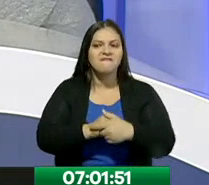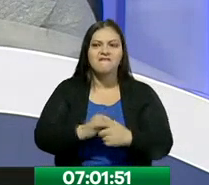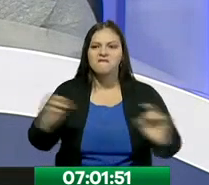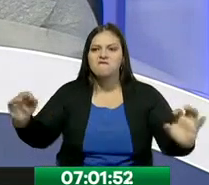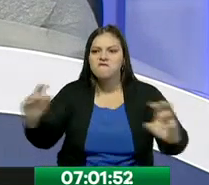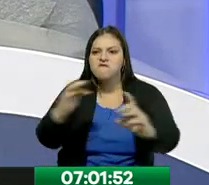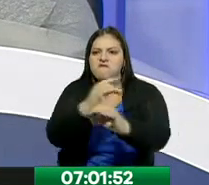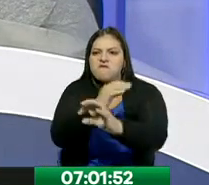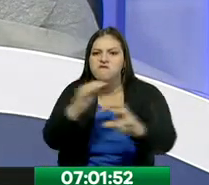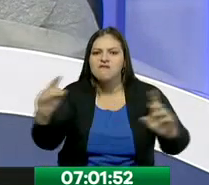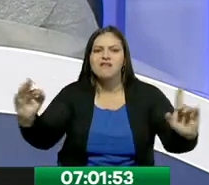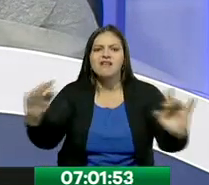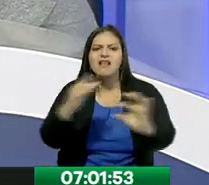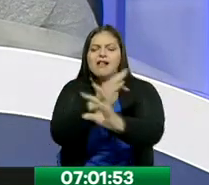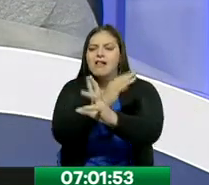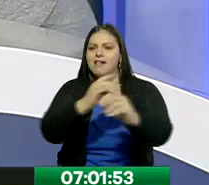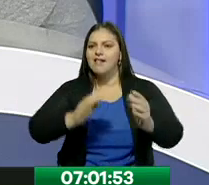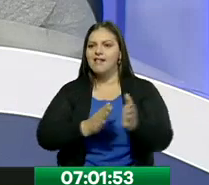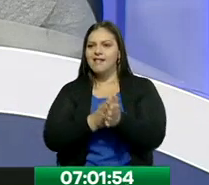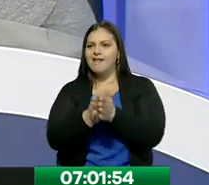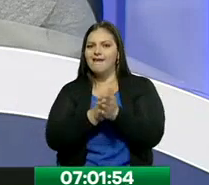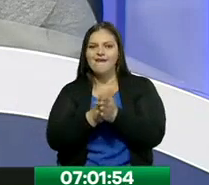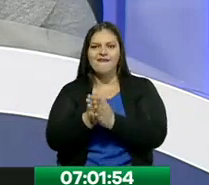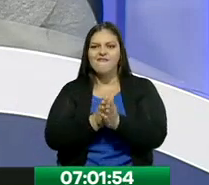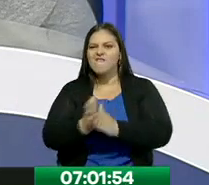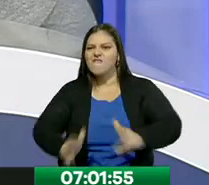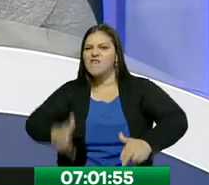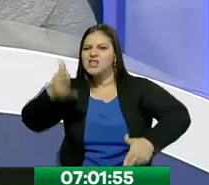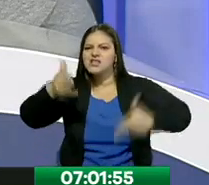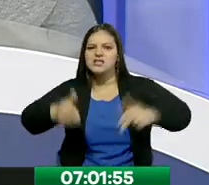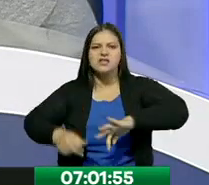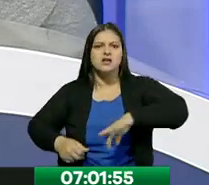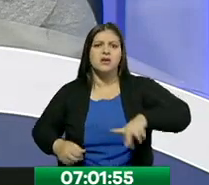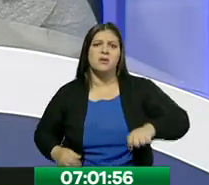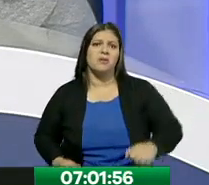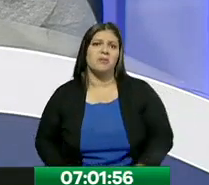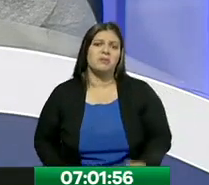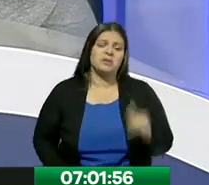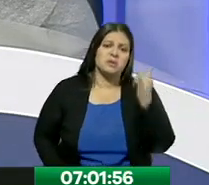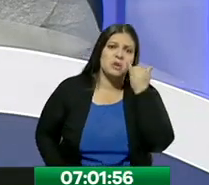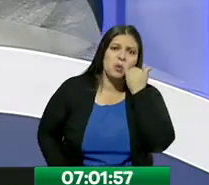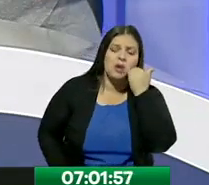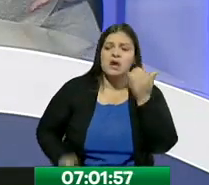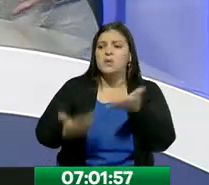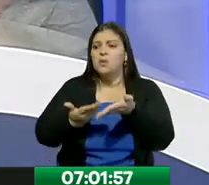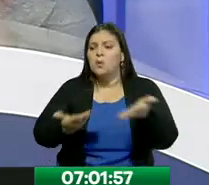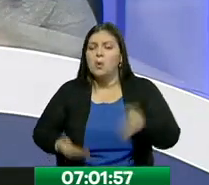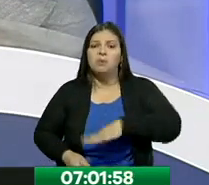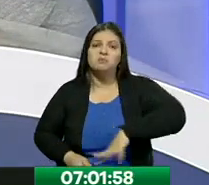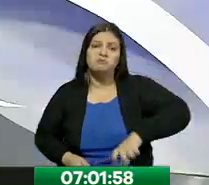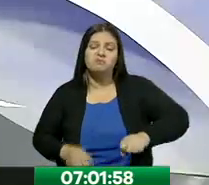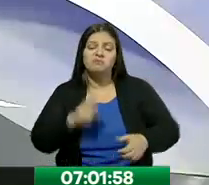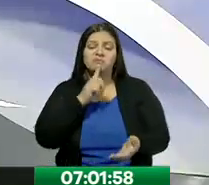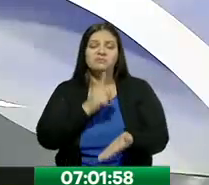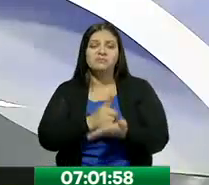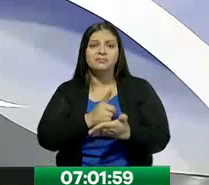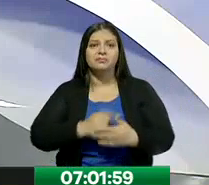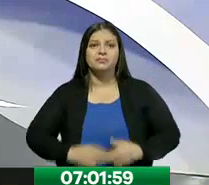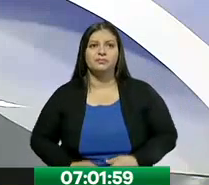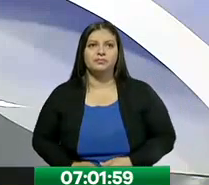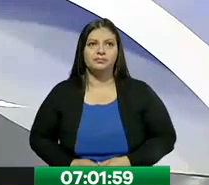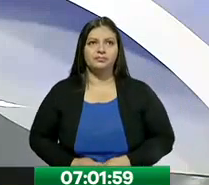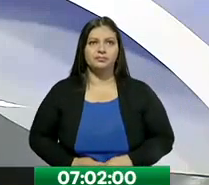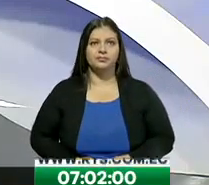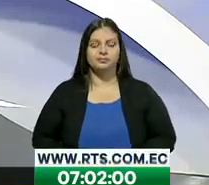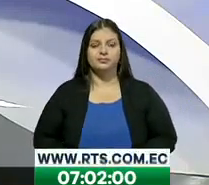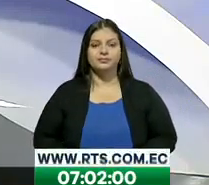este tipo de situaciones para empezar a delinquir, de pronto llevarse los celulares y otras cosas que puedan pasar. Claro que sí, lo que sí vamos a convenir